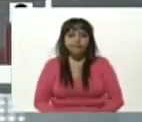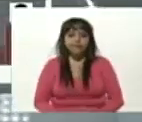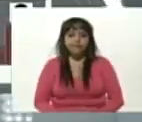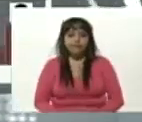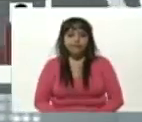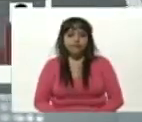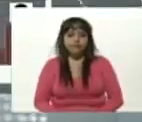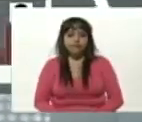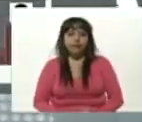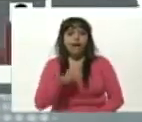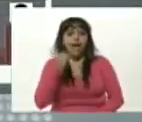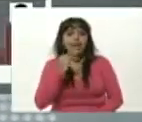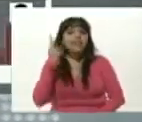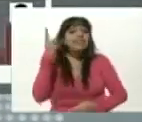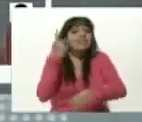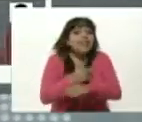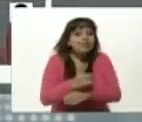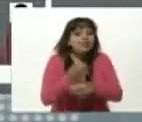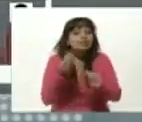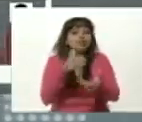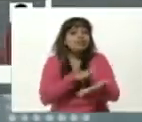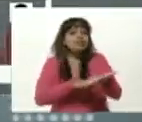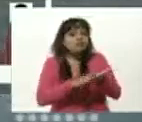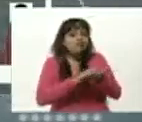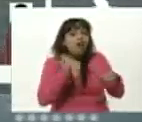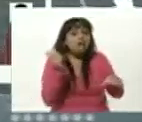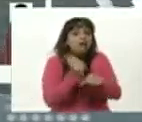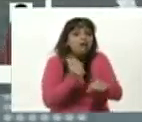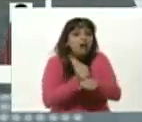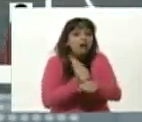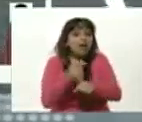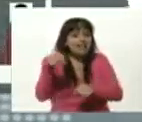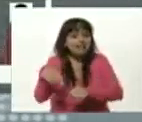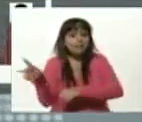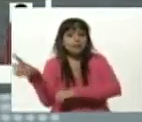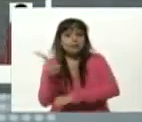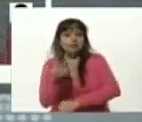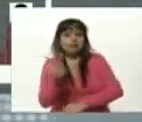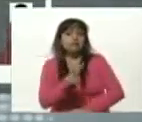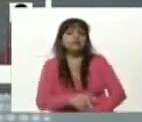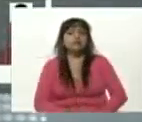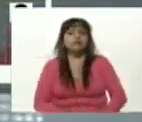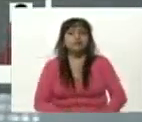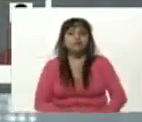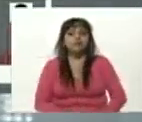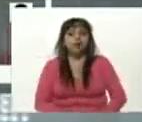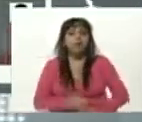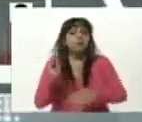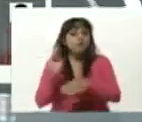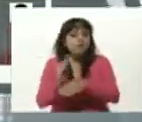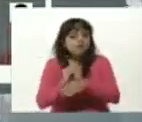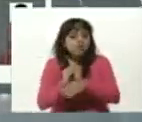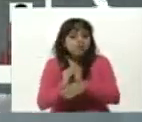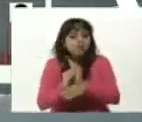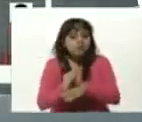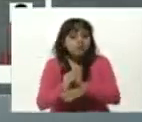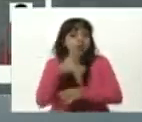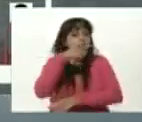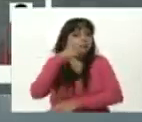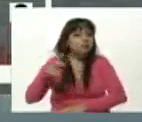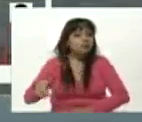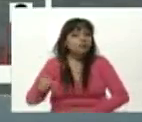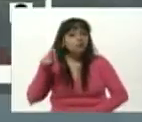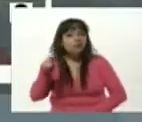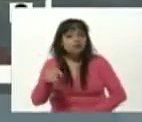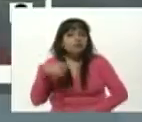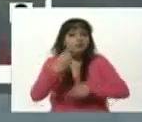Así que estamos obligados a actuar a nivel de Venezuela preventivamente para proteger a nuestro pueblo de